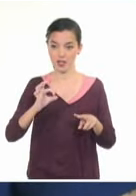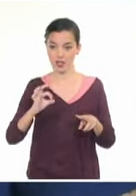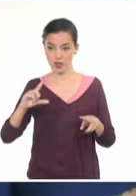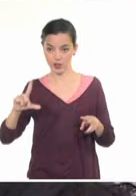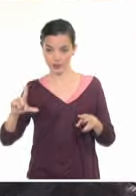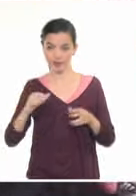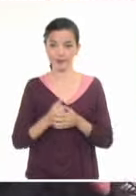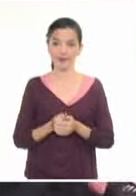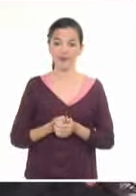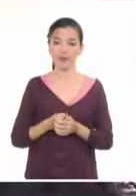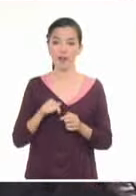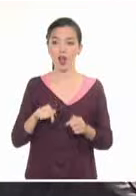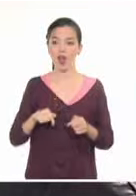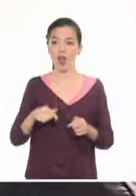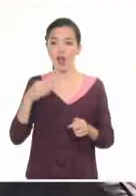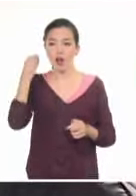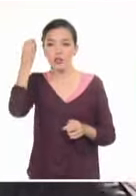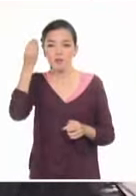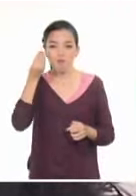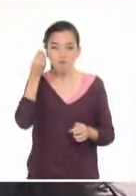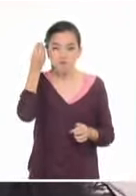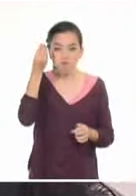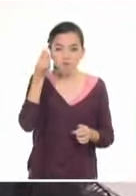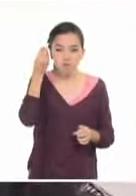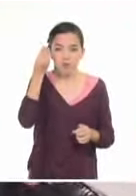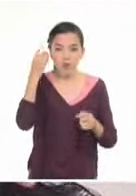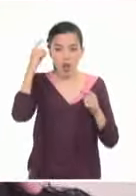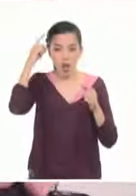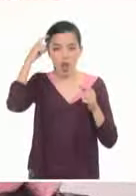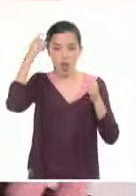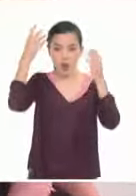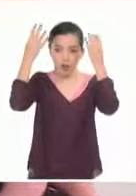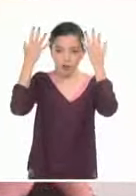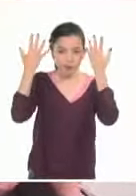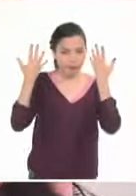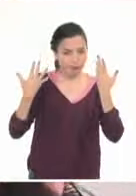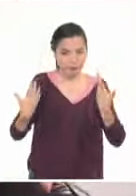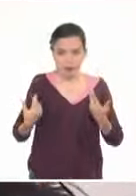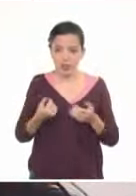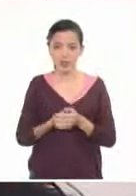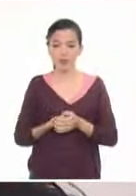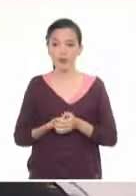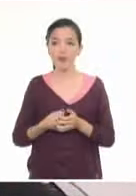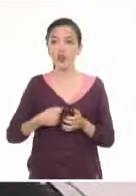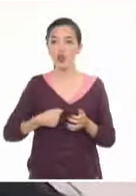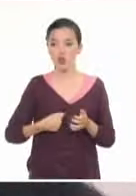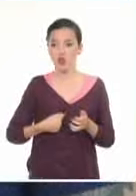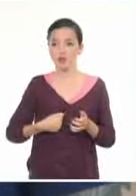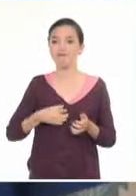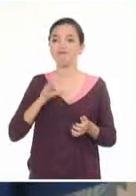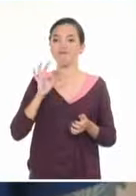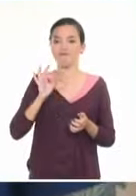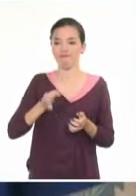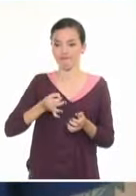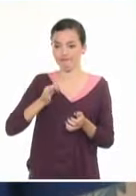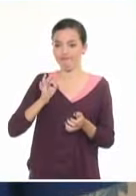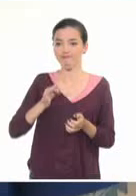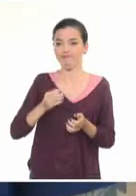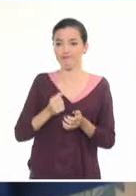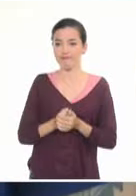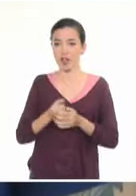de su cabello. Entonces dije, doctora, no se preocupe, yo voy a recuperar su propio cabello y con el mismo cabello yo le voy a hacer la peluca. Cuando